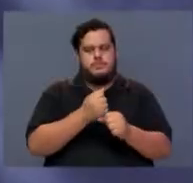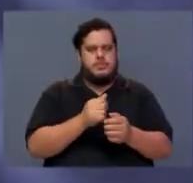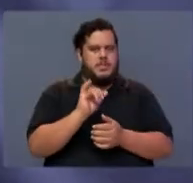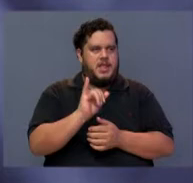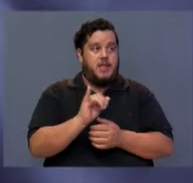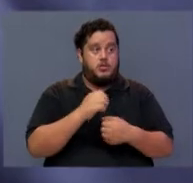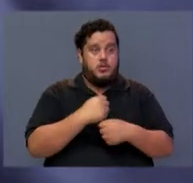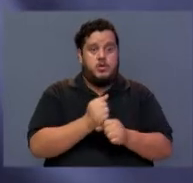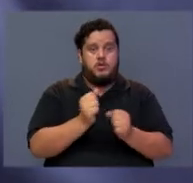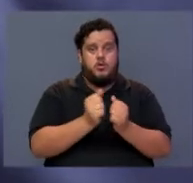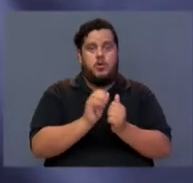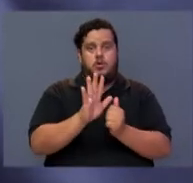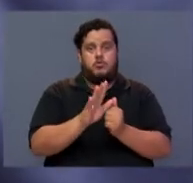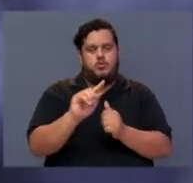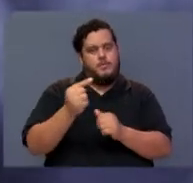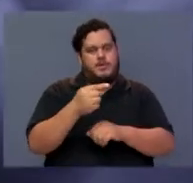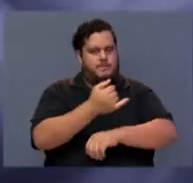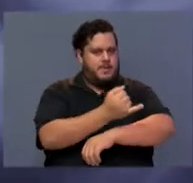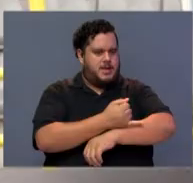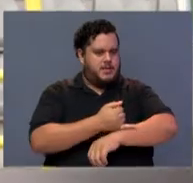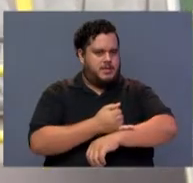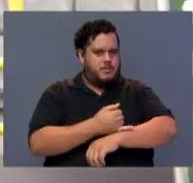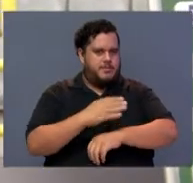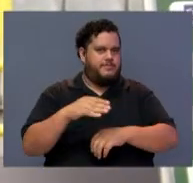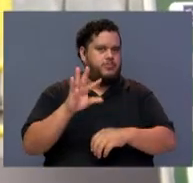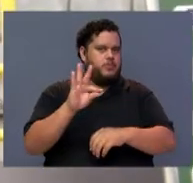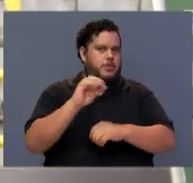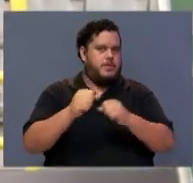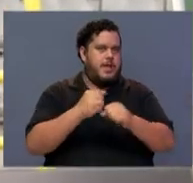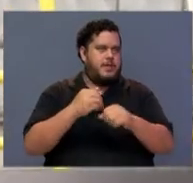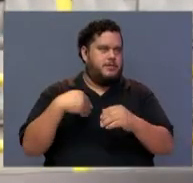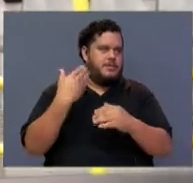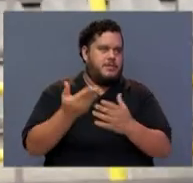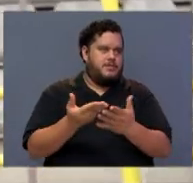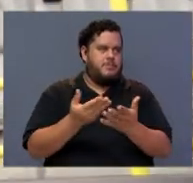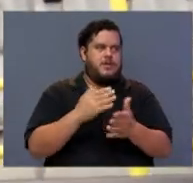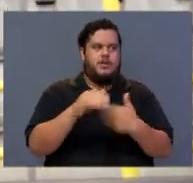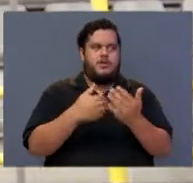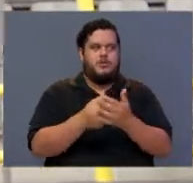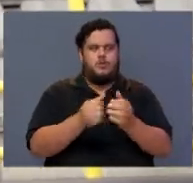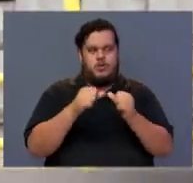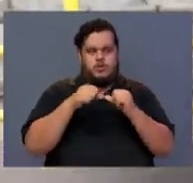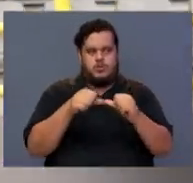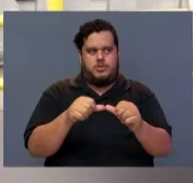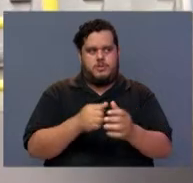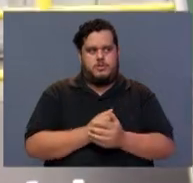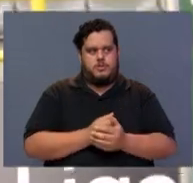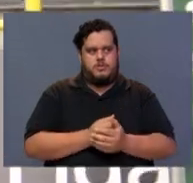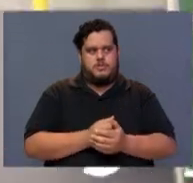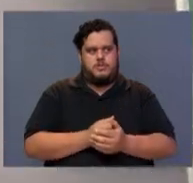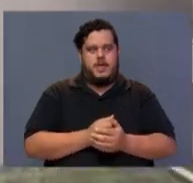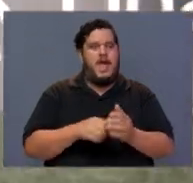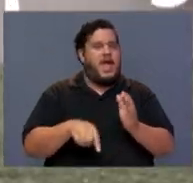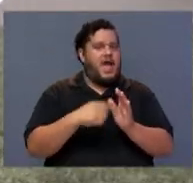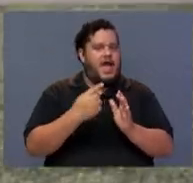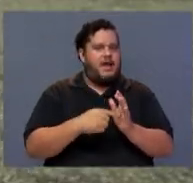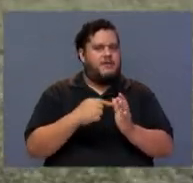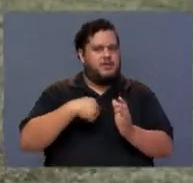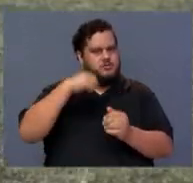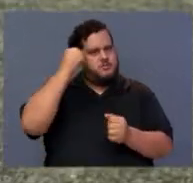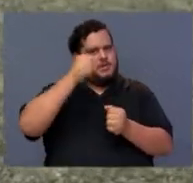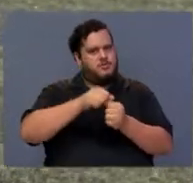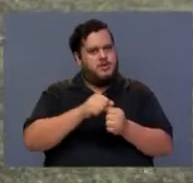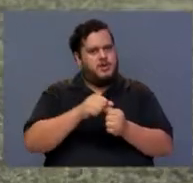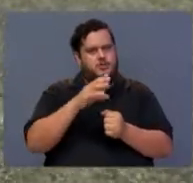Esto lo hizo con su primer tatuaje. Y 9 años después, la tradición continúa. Que a veces en medio partido me acuerdo